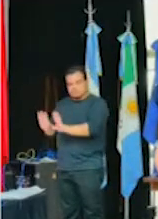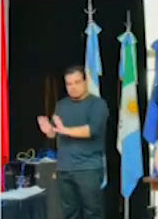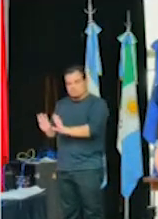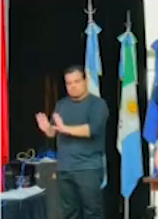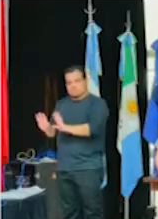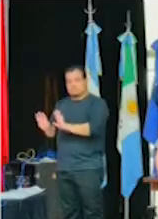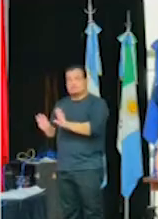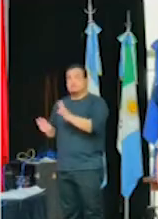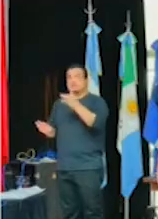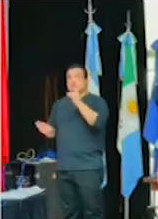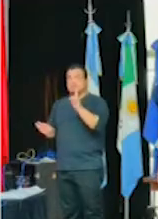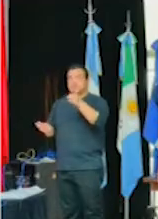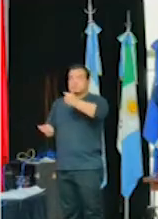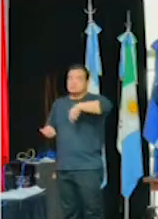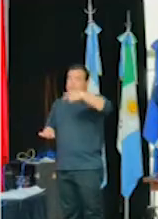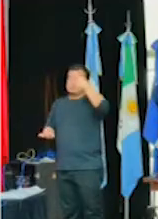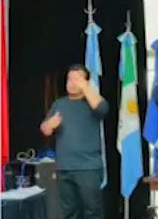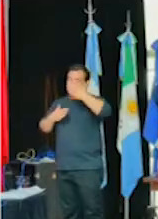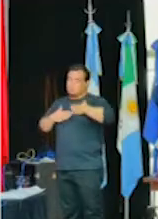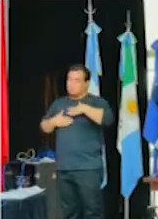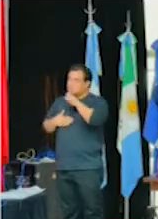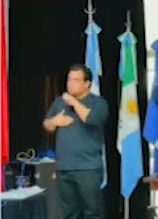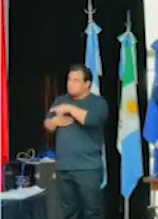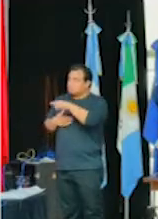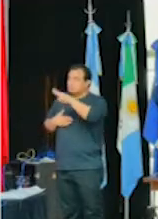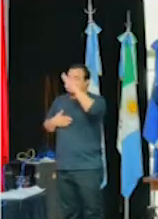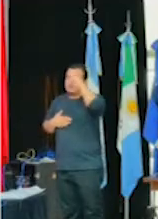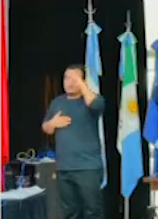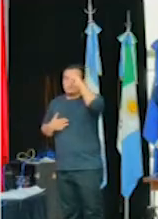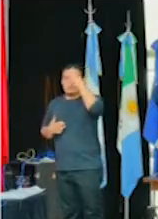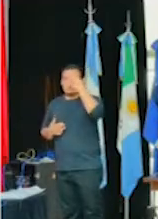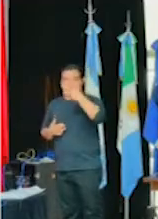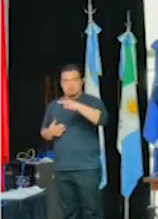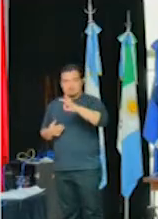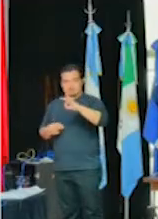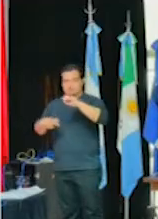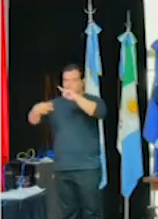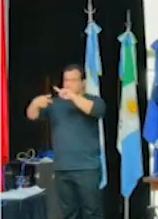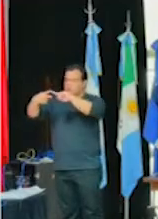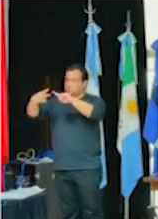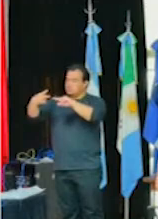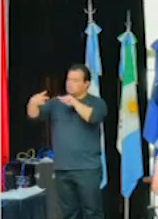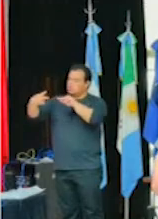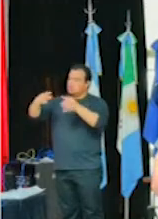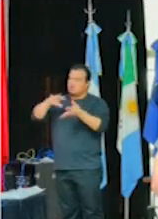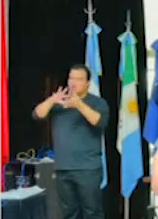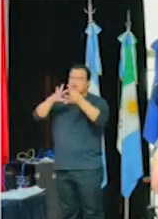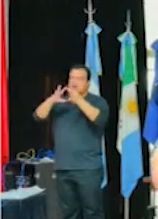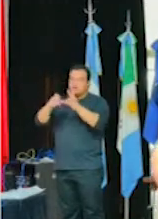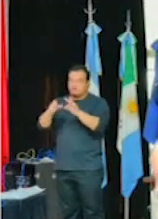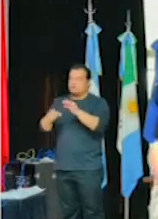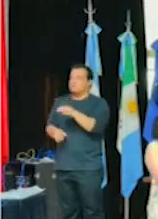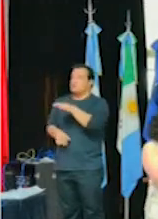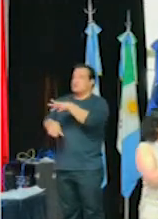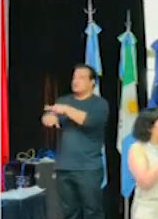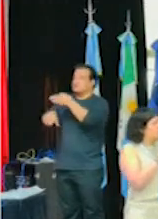su cuerpo, su enfermedad, que ya lo mencionaron antes y son dos ejemplos de despersonalización y de falta de respeto a la